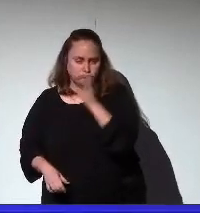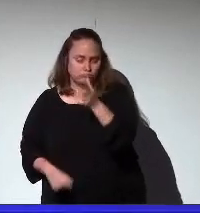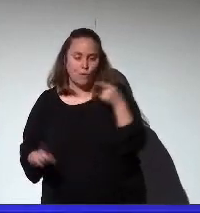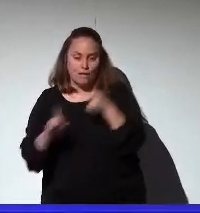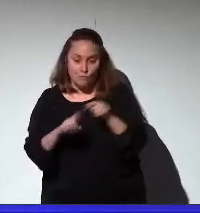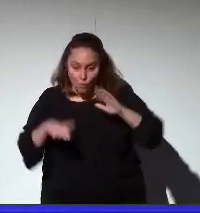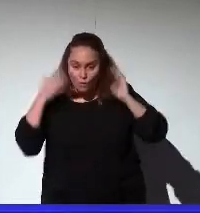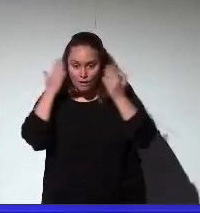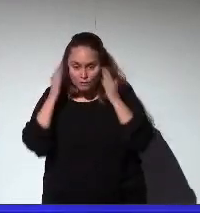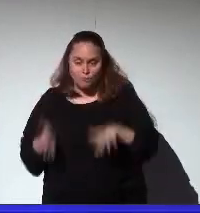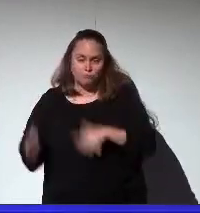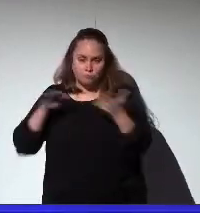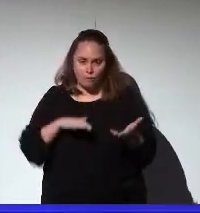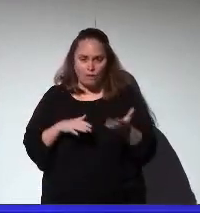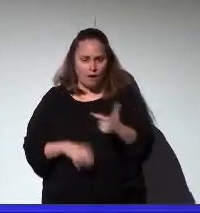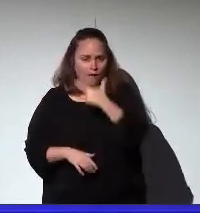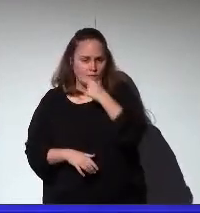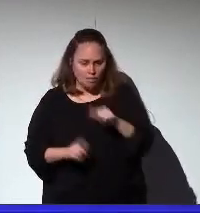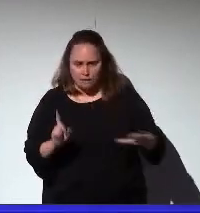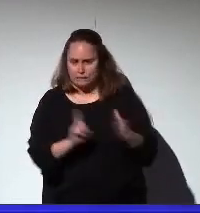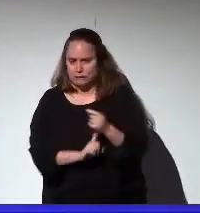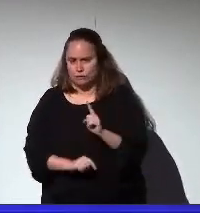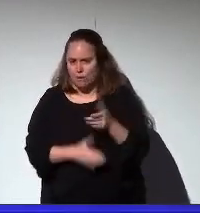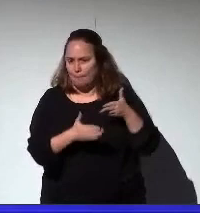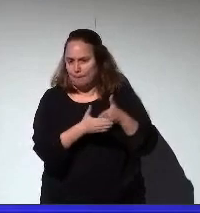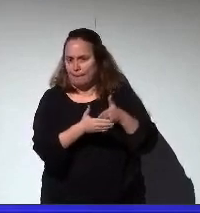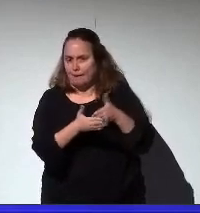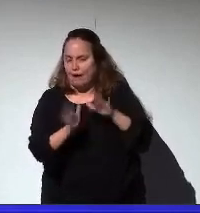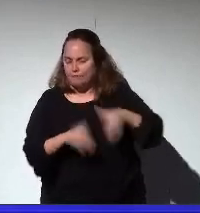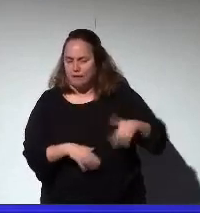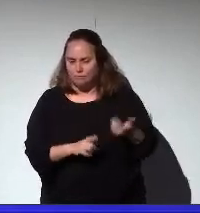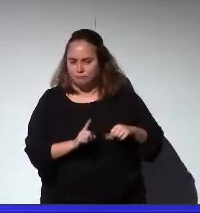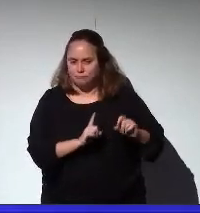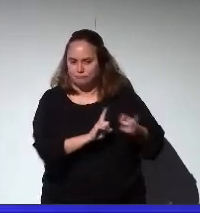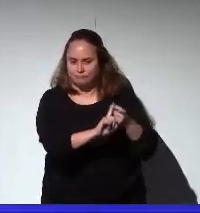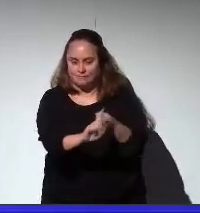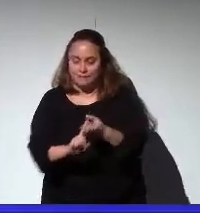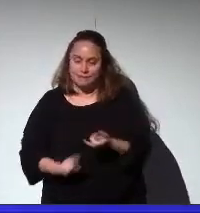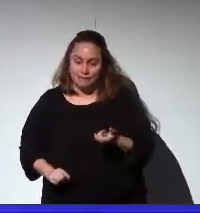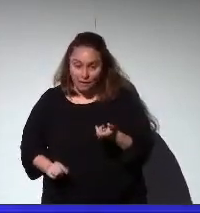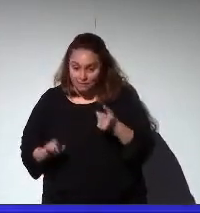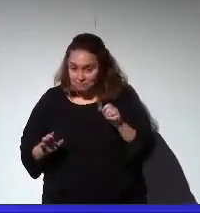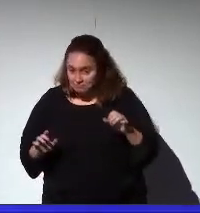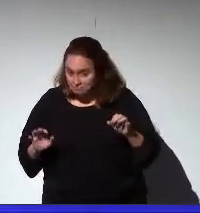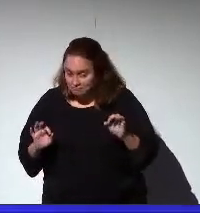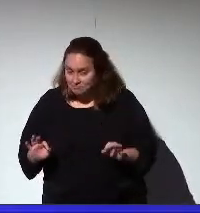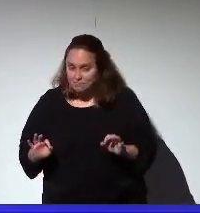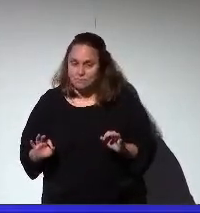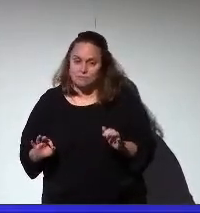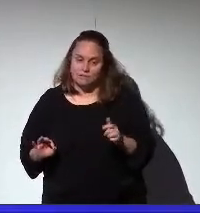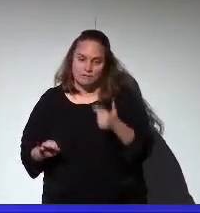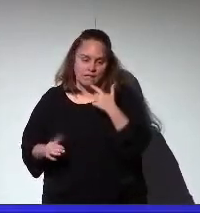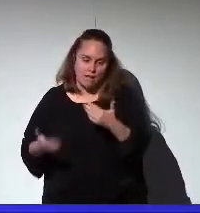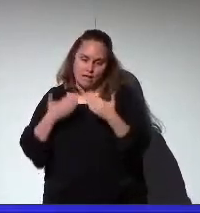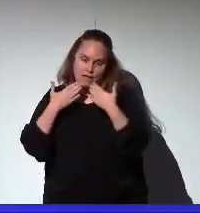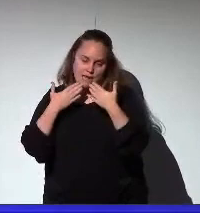Ha habido muchas vicisitudes por medio, pero al final lo hemos conseguido. Yo la verdad que creo que por mi parte no podía hacer otra cosa que